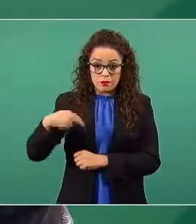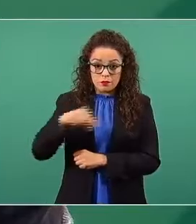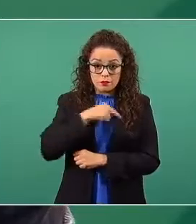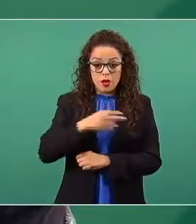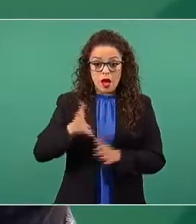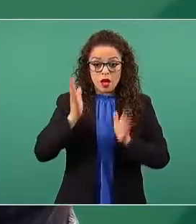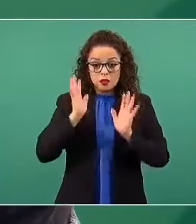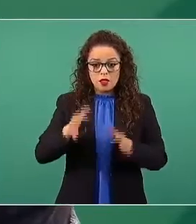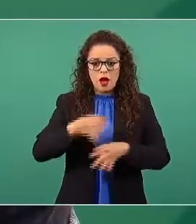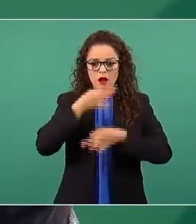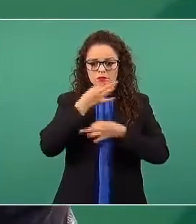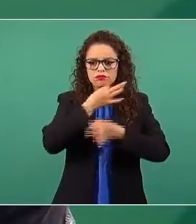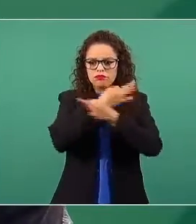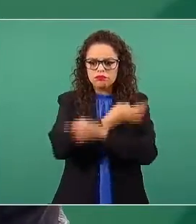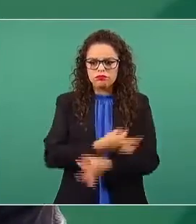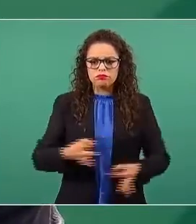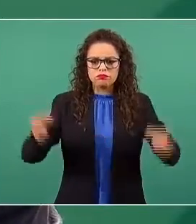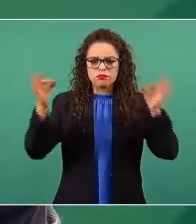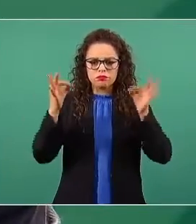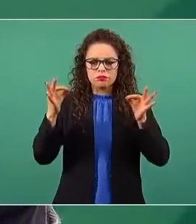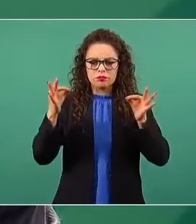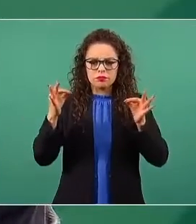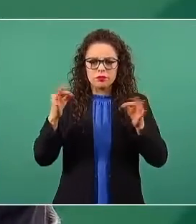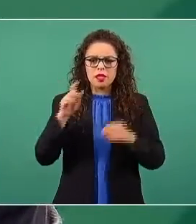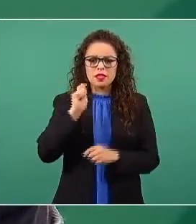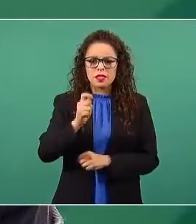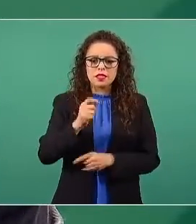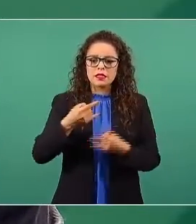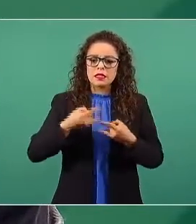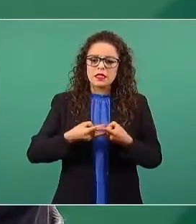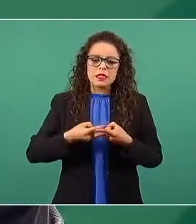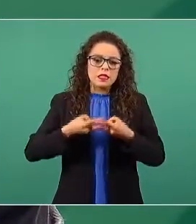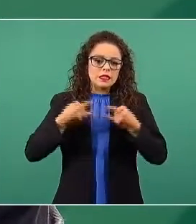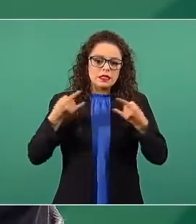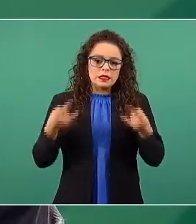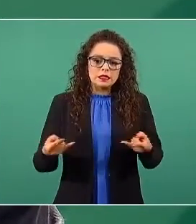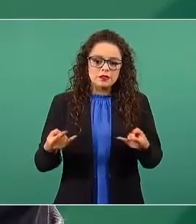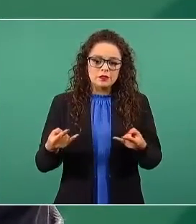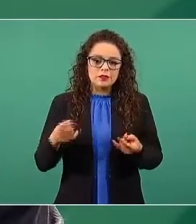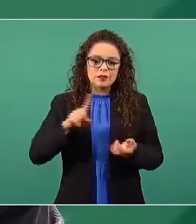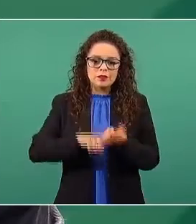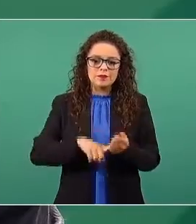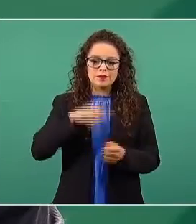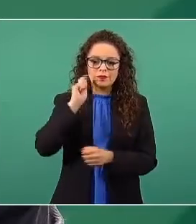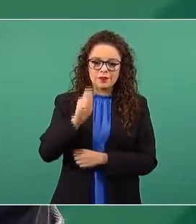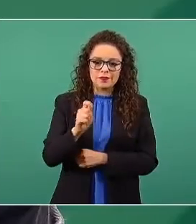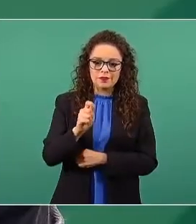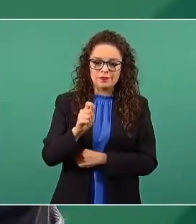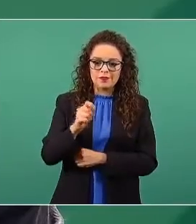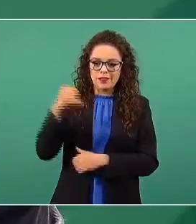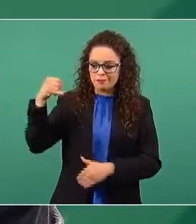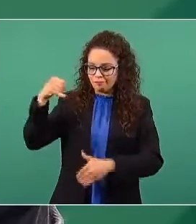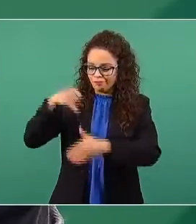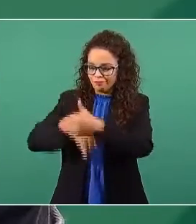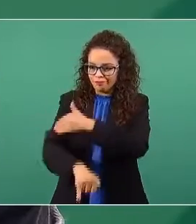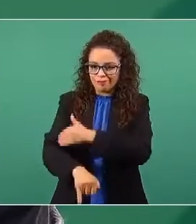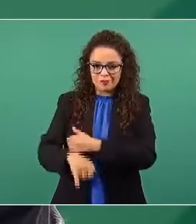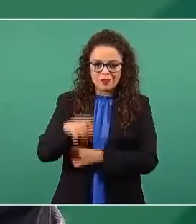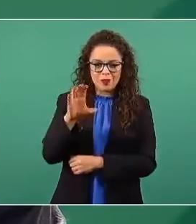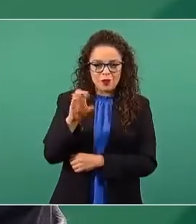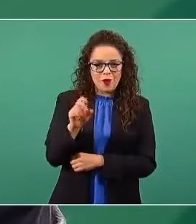públicamente aquí la tenebrosa historia del sótano de COFEPRIS. El propio presidente lo